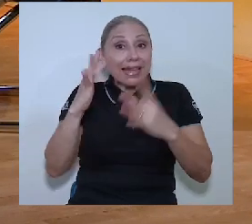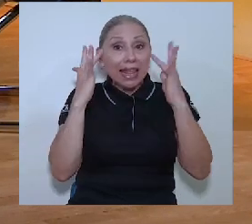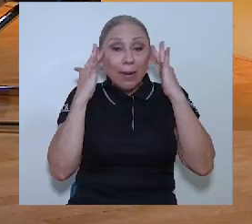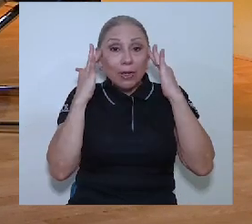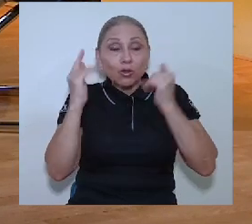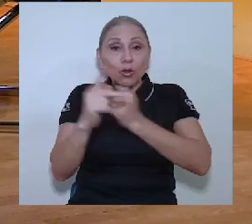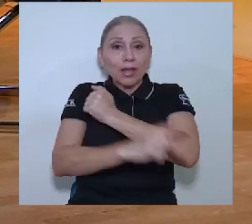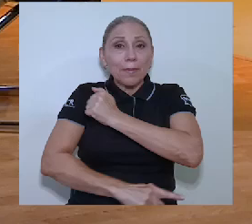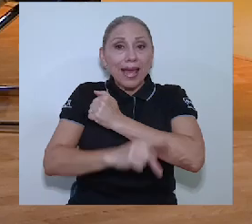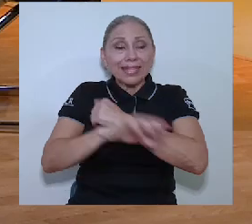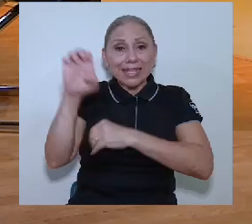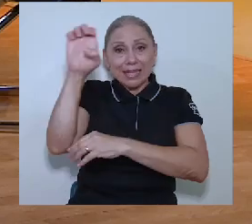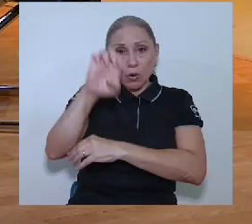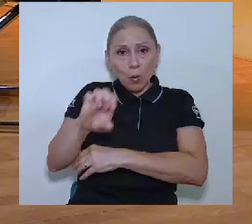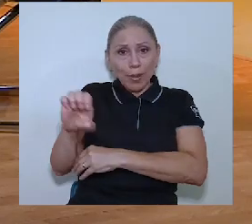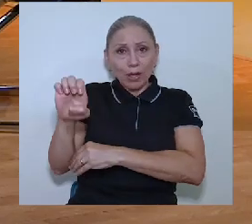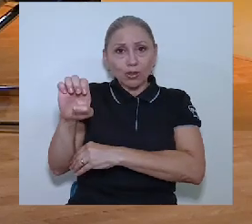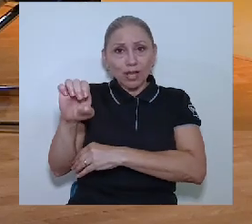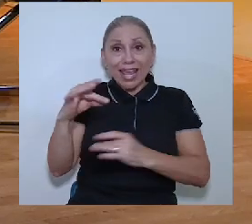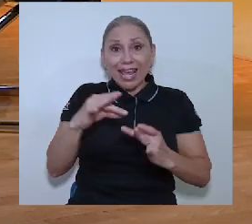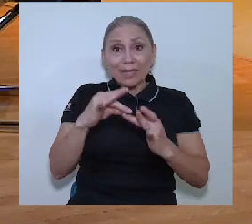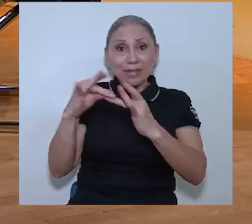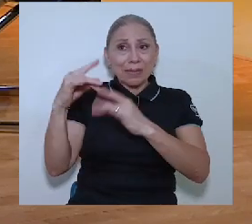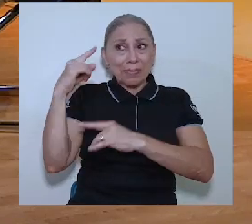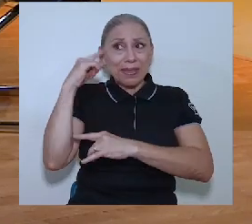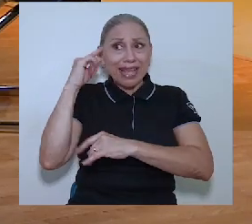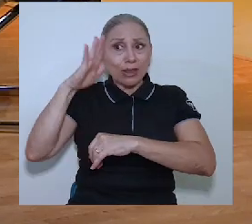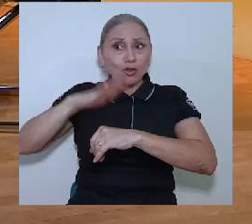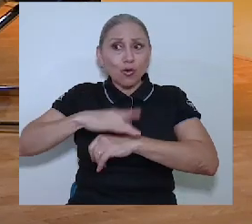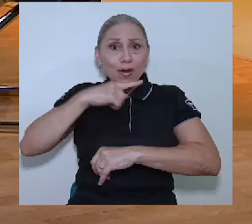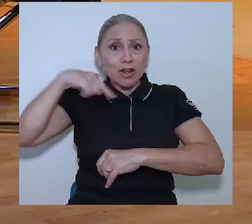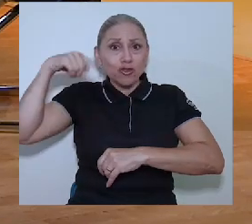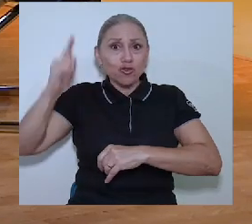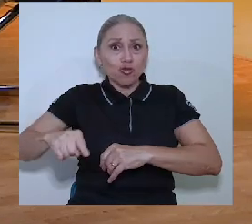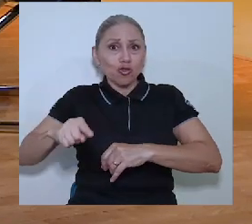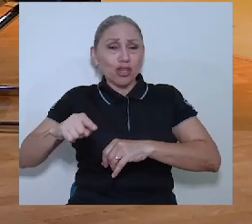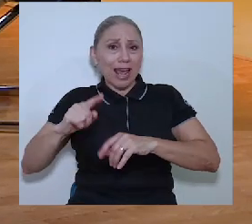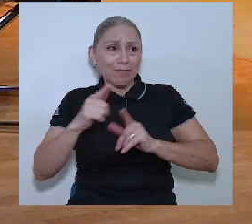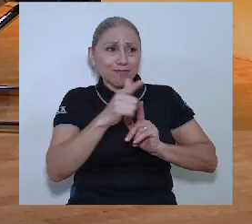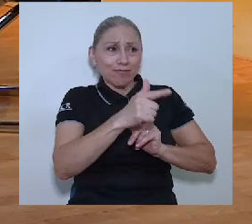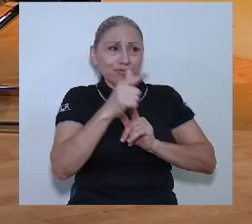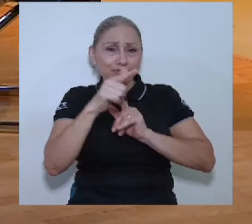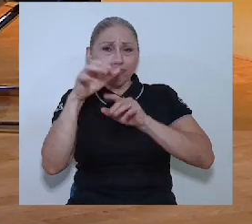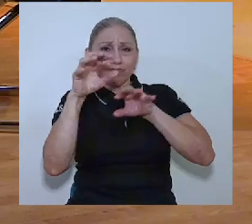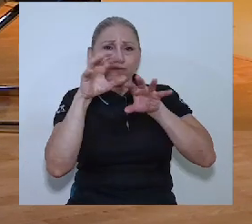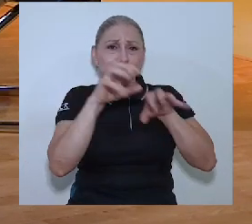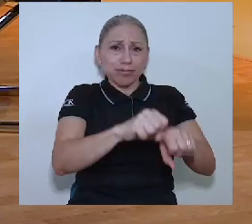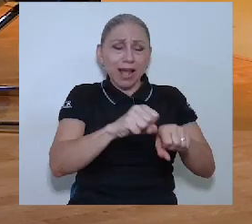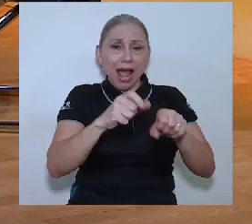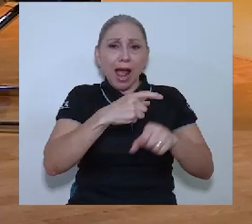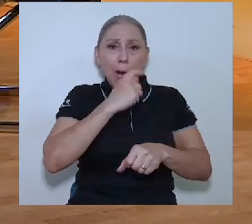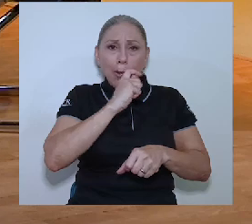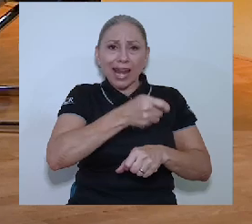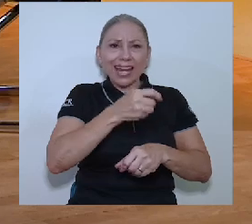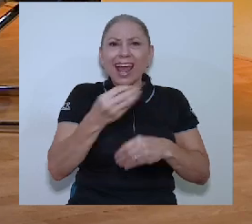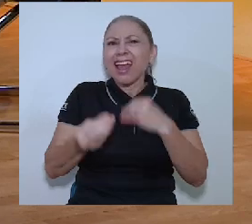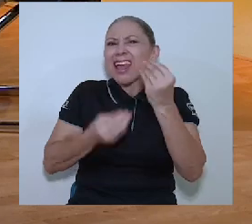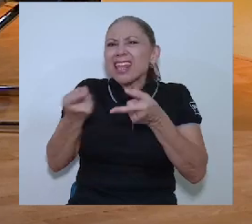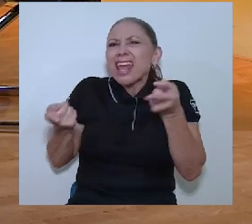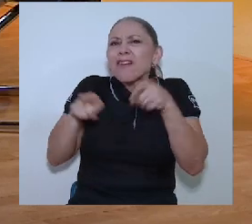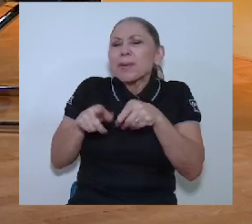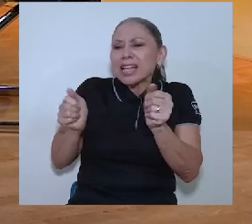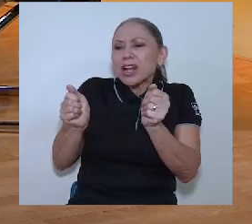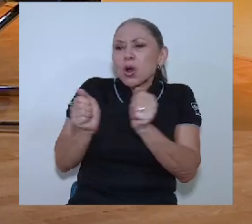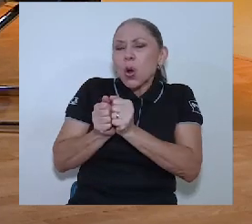países europeos de cara, sobre todo a la invasión rusa a Ucrania, es qué va a pasar con el apoyo que Estados